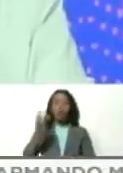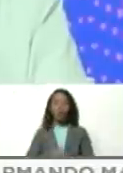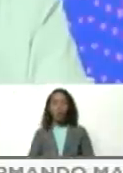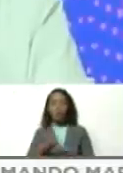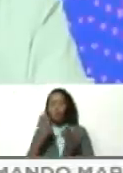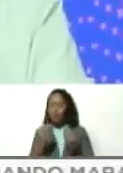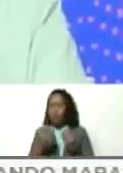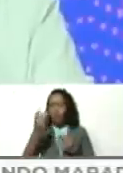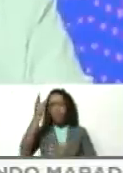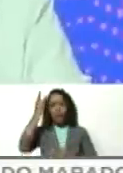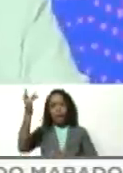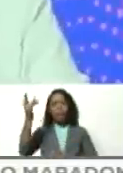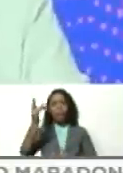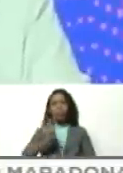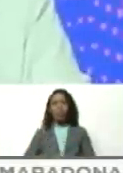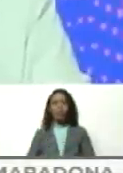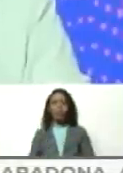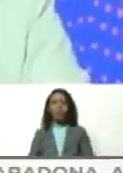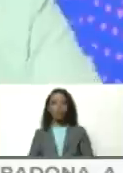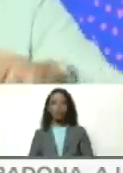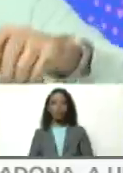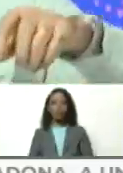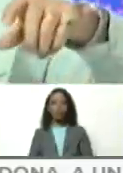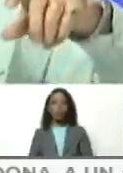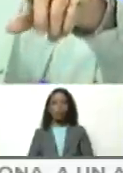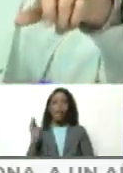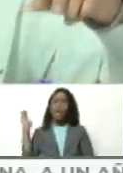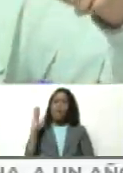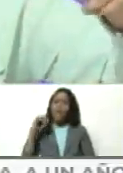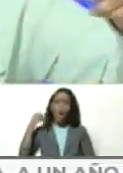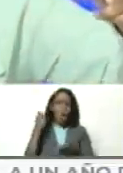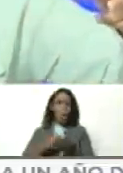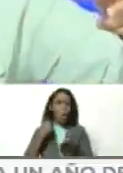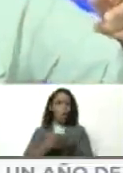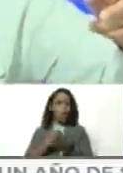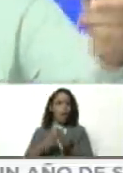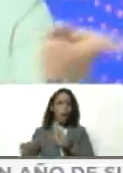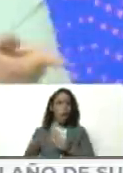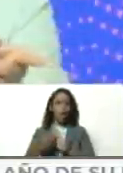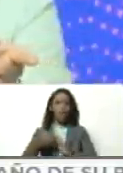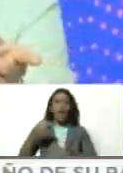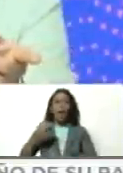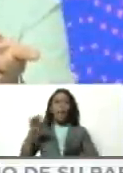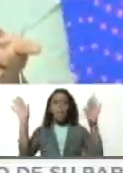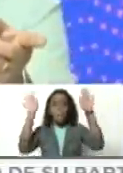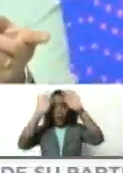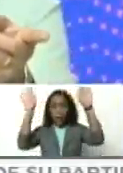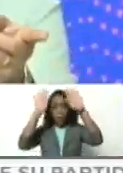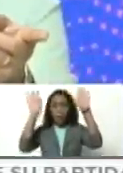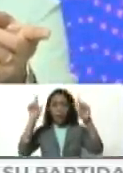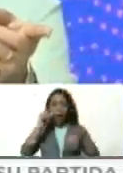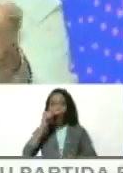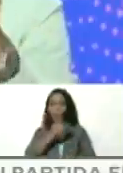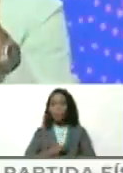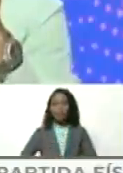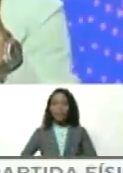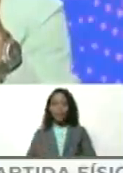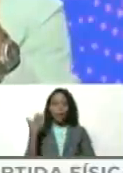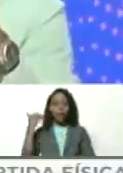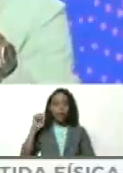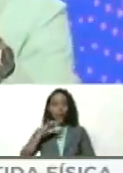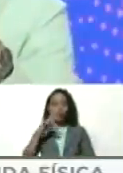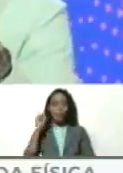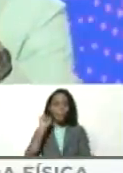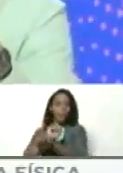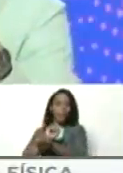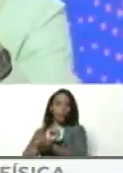sabio, muy sabio. Venía de la lucha contra Pérez Jiménez, donde estuvo preso, en la cárcel